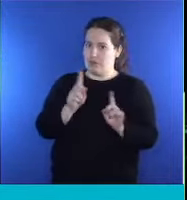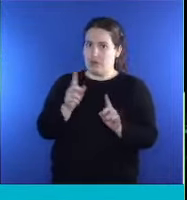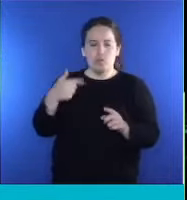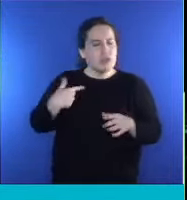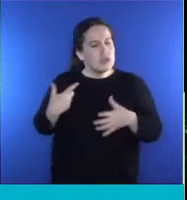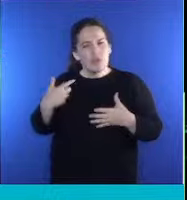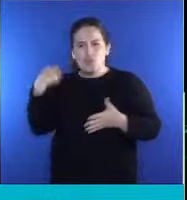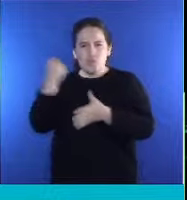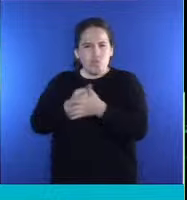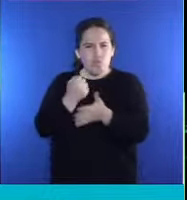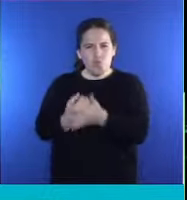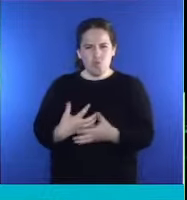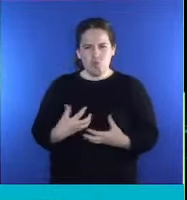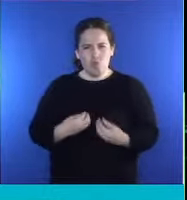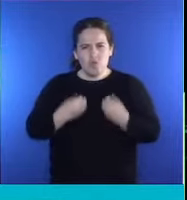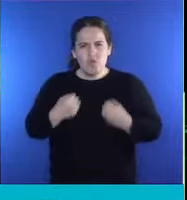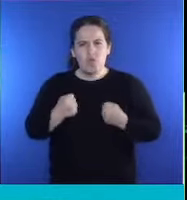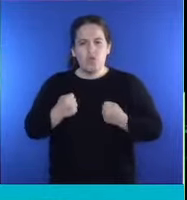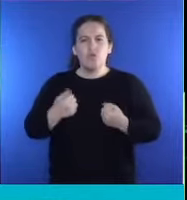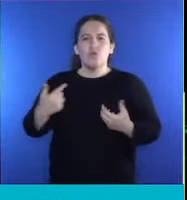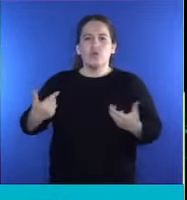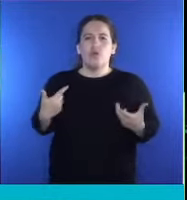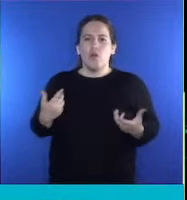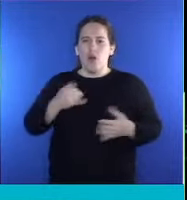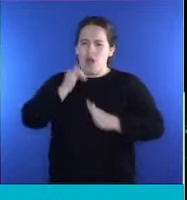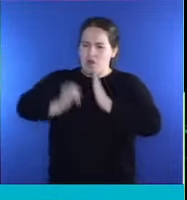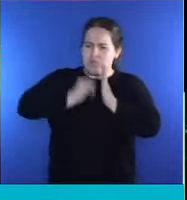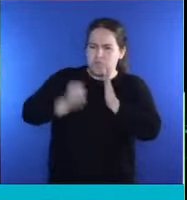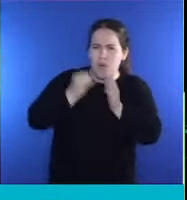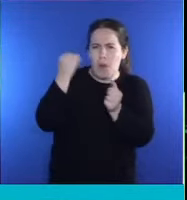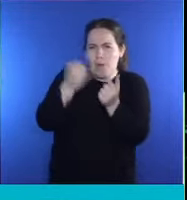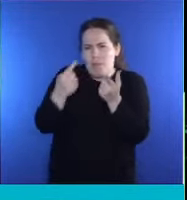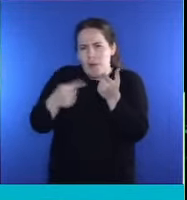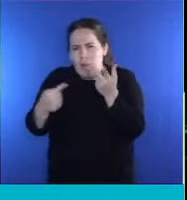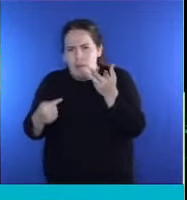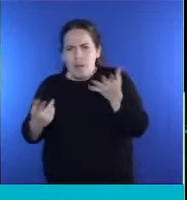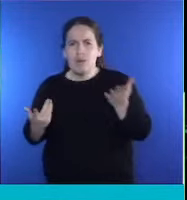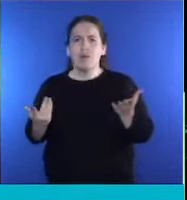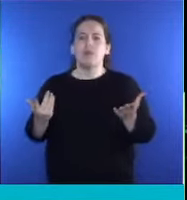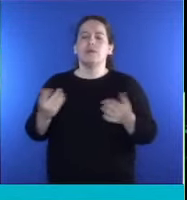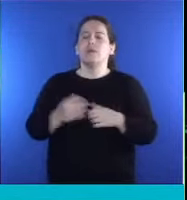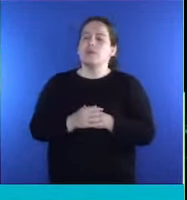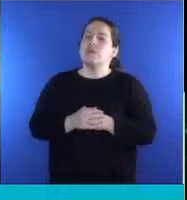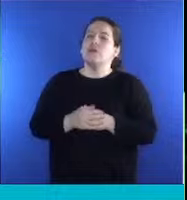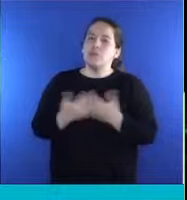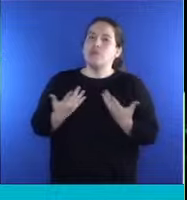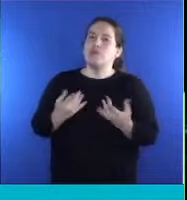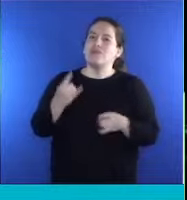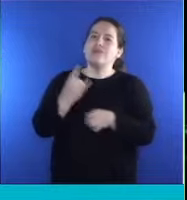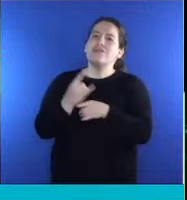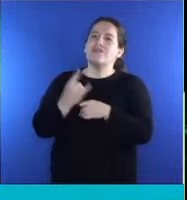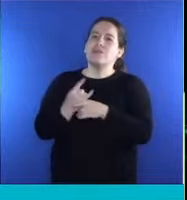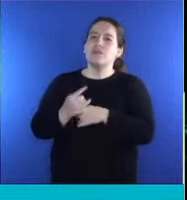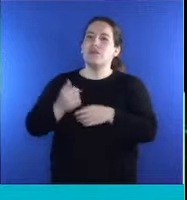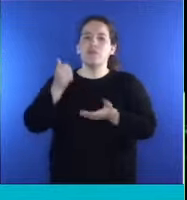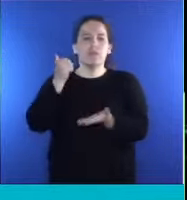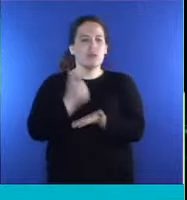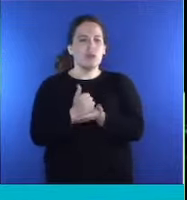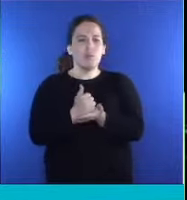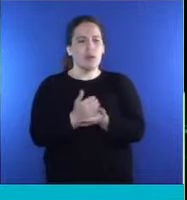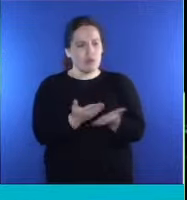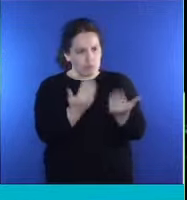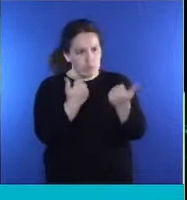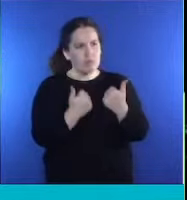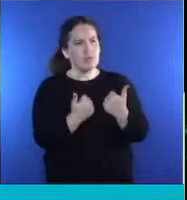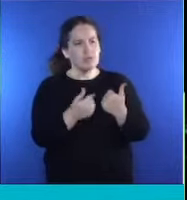garra tenía pasión tenía argumentos Eso era lo más difícil eh pero siempre te esperaba y te respetaba y te